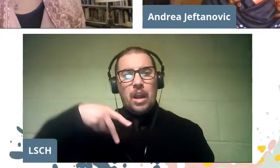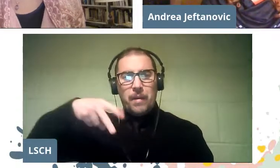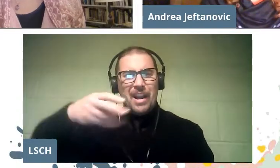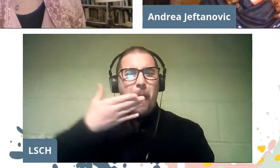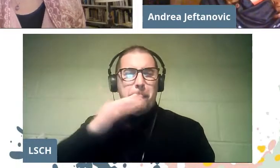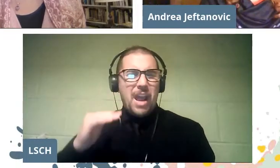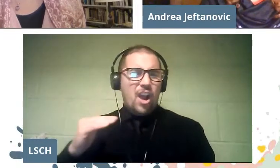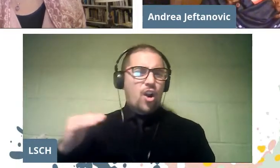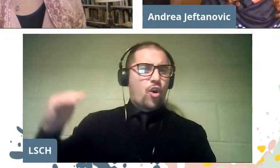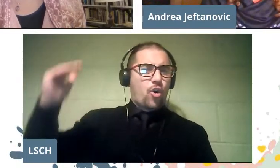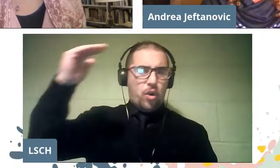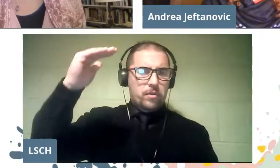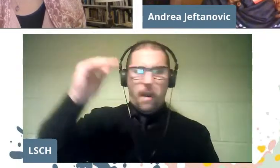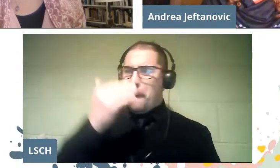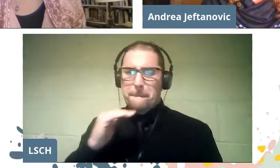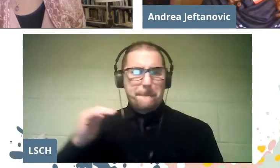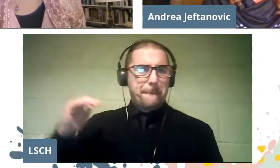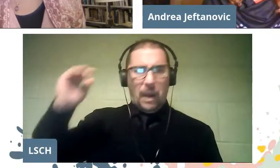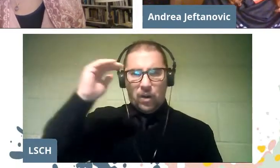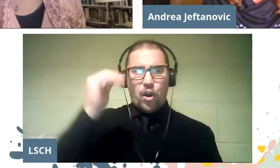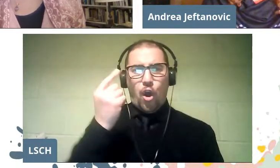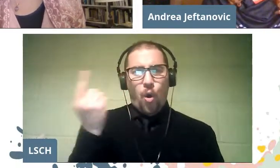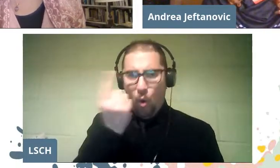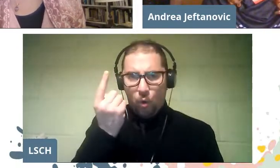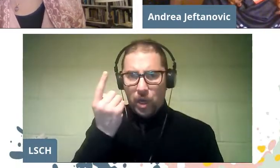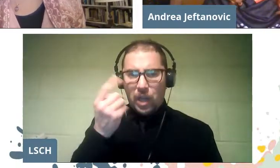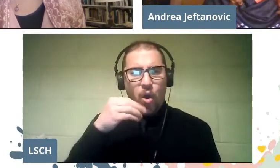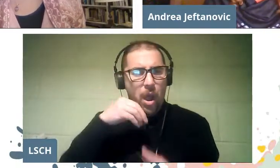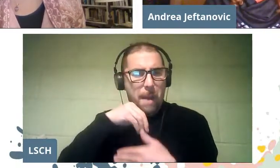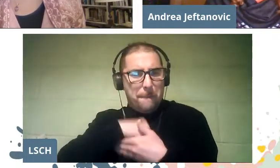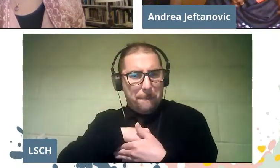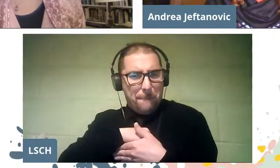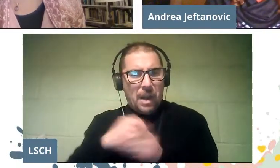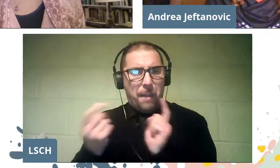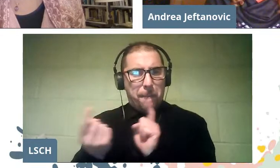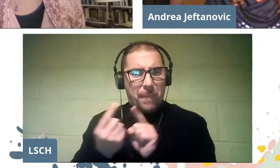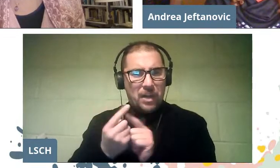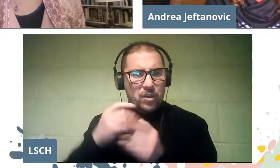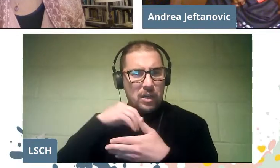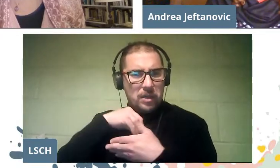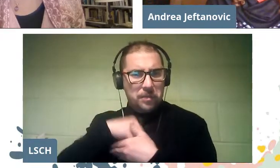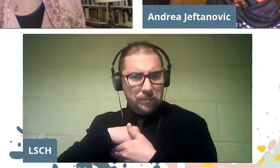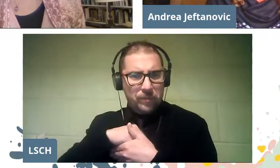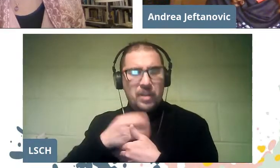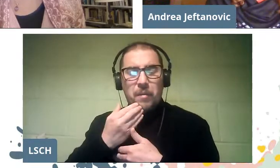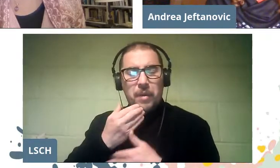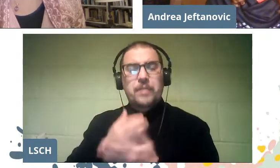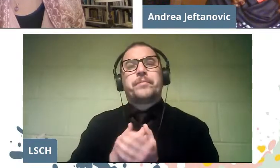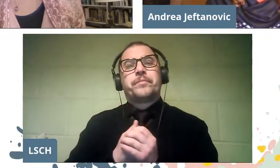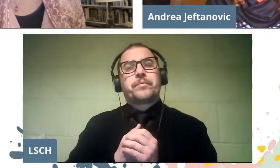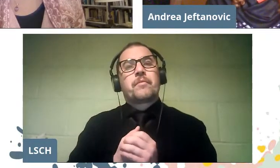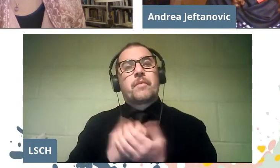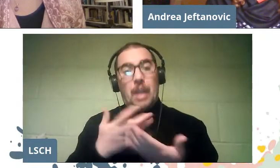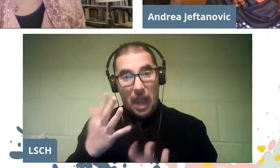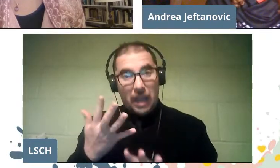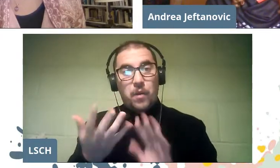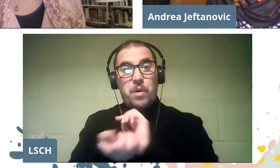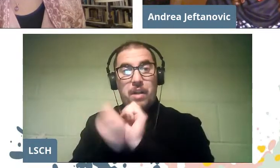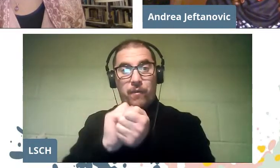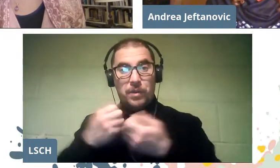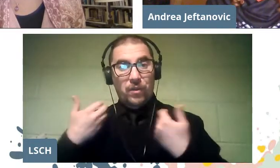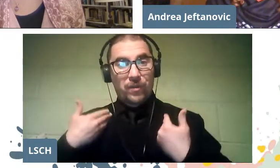otro modo de viaje, porque es único, porque es intimista, y porque yo creo que justamente dadas esas condiciones genera una